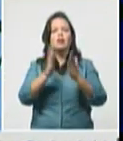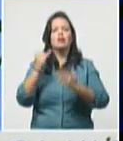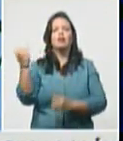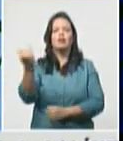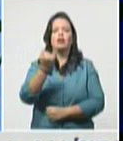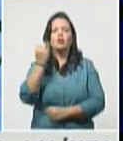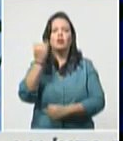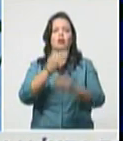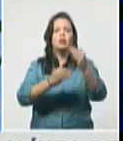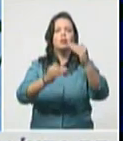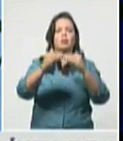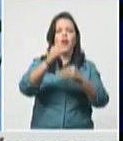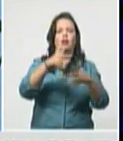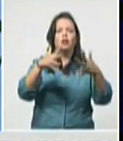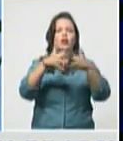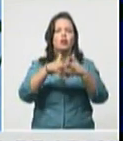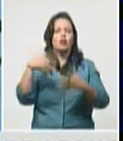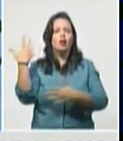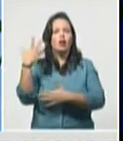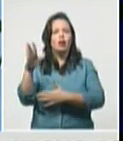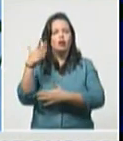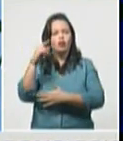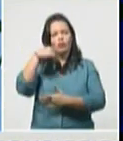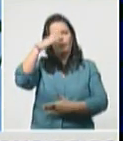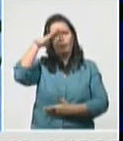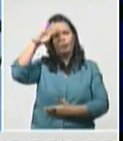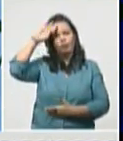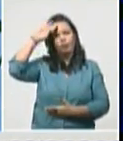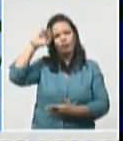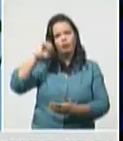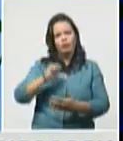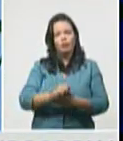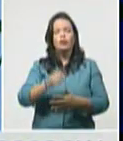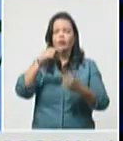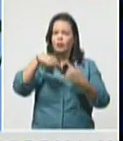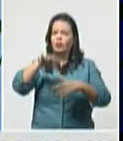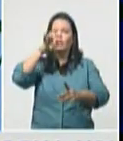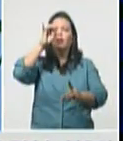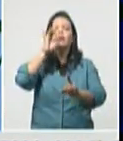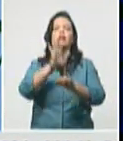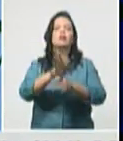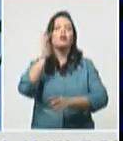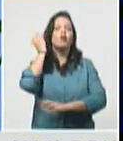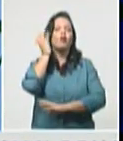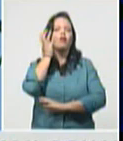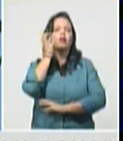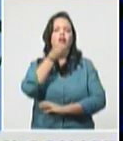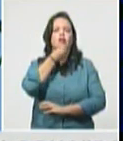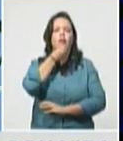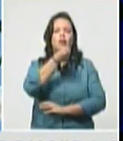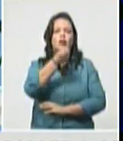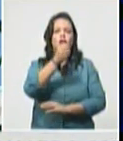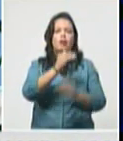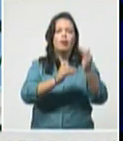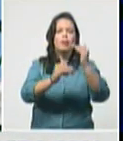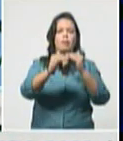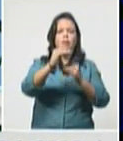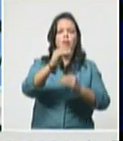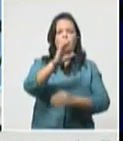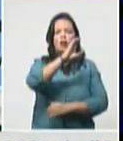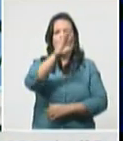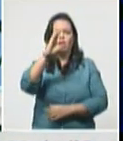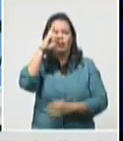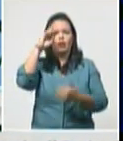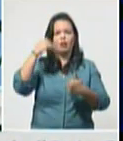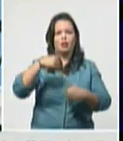de Relaciones Exteriores de la República de Cuba. De inmediato iniciamos la conferencia de prensa del Ministerio de Salud Pública sobre la actualización